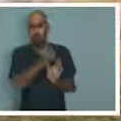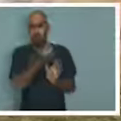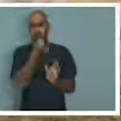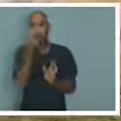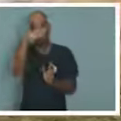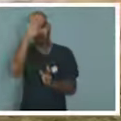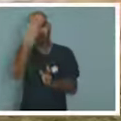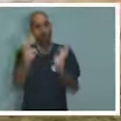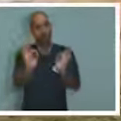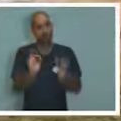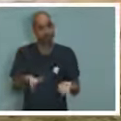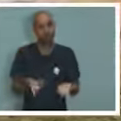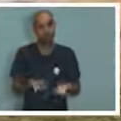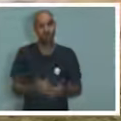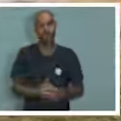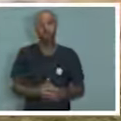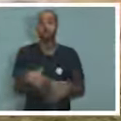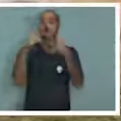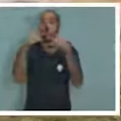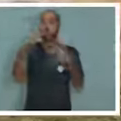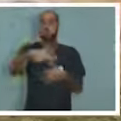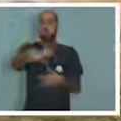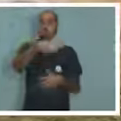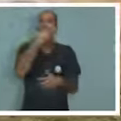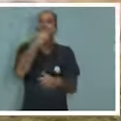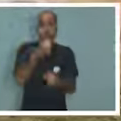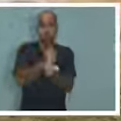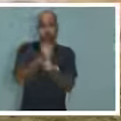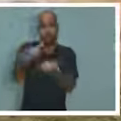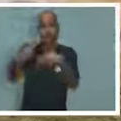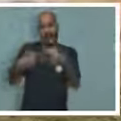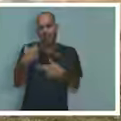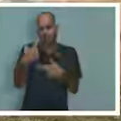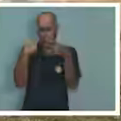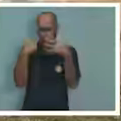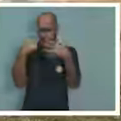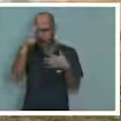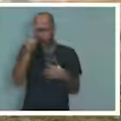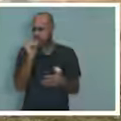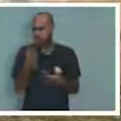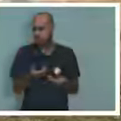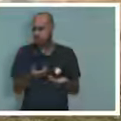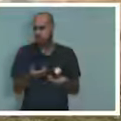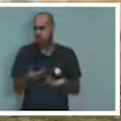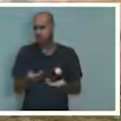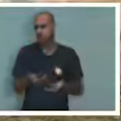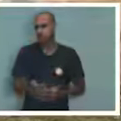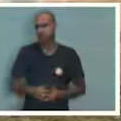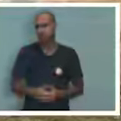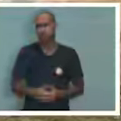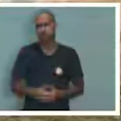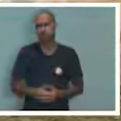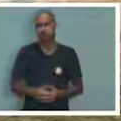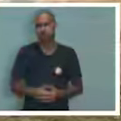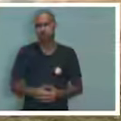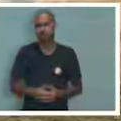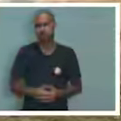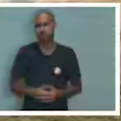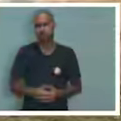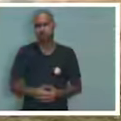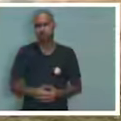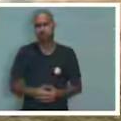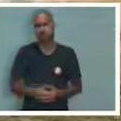industria porcina en nuestro país. ¿Qué importancia tiene que sean los jóvenes, en este caso, los que realicen esta labor y los que estén diariamente en el trabajo